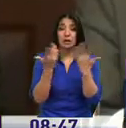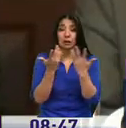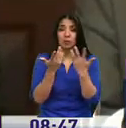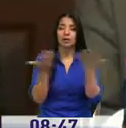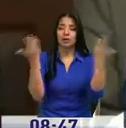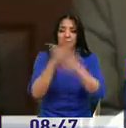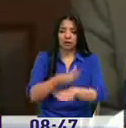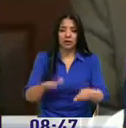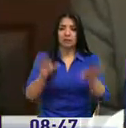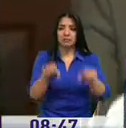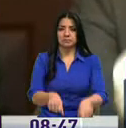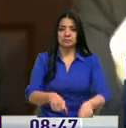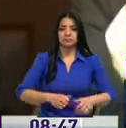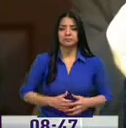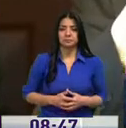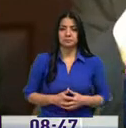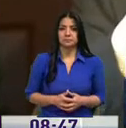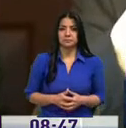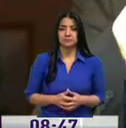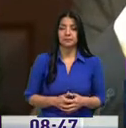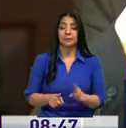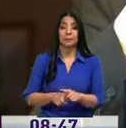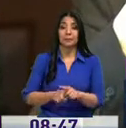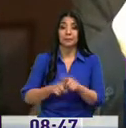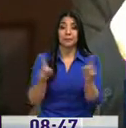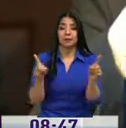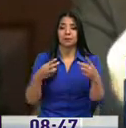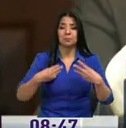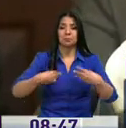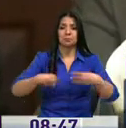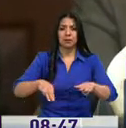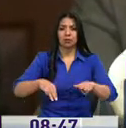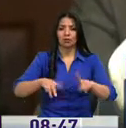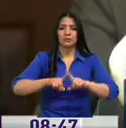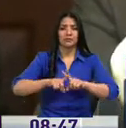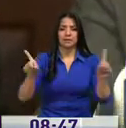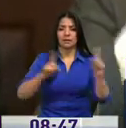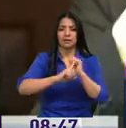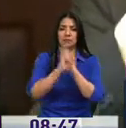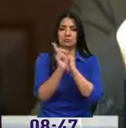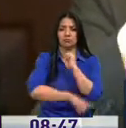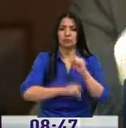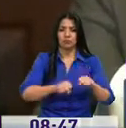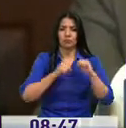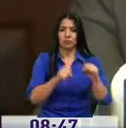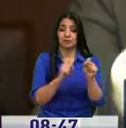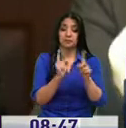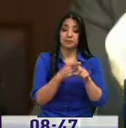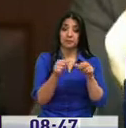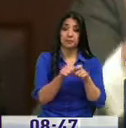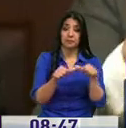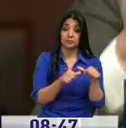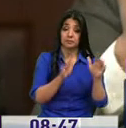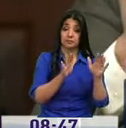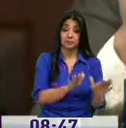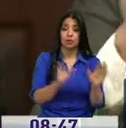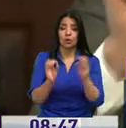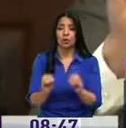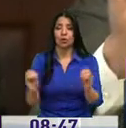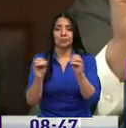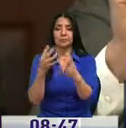concluyan con las necesarias sanciones en el campo administrativo o en el